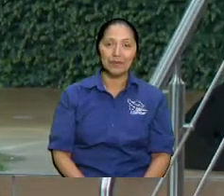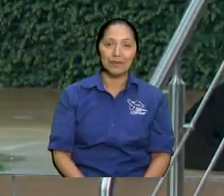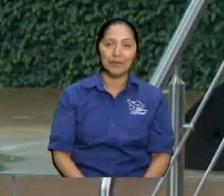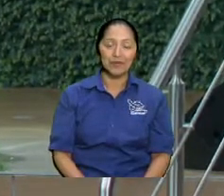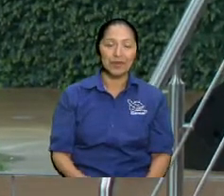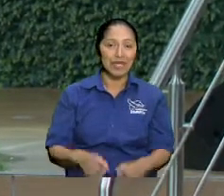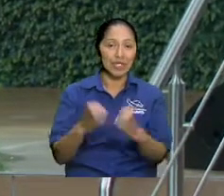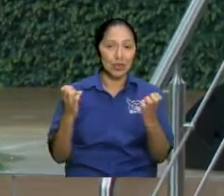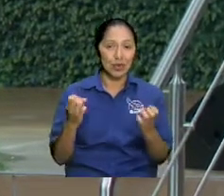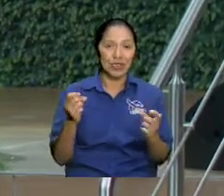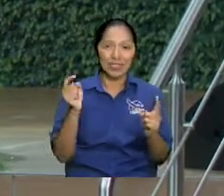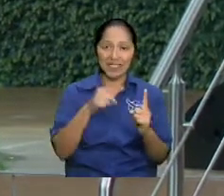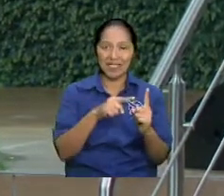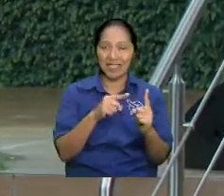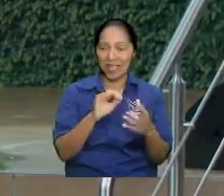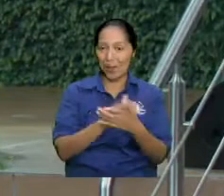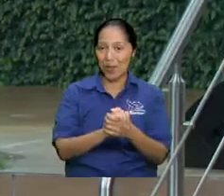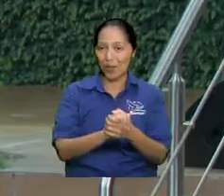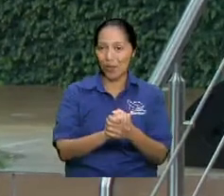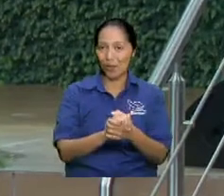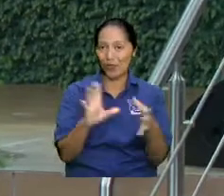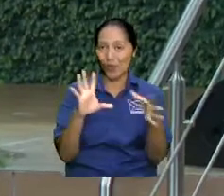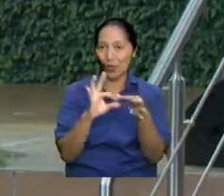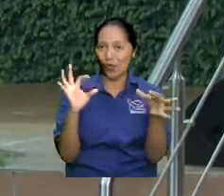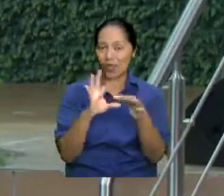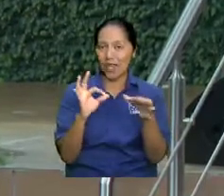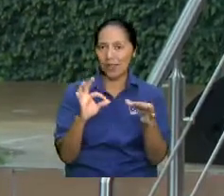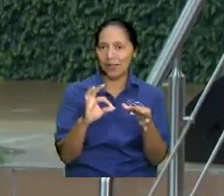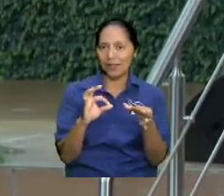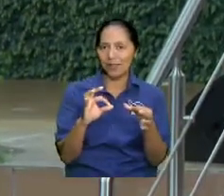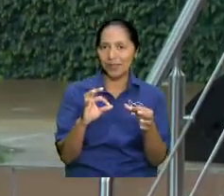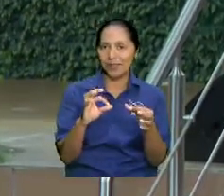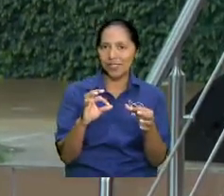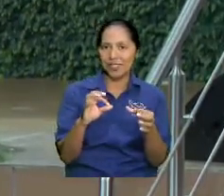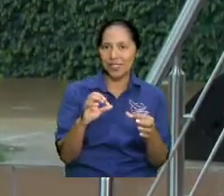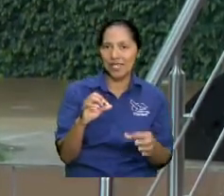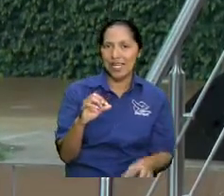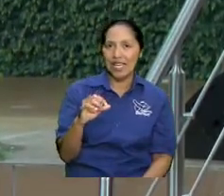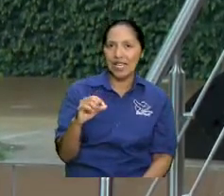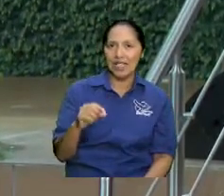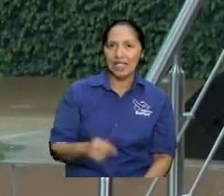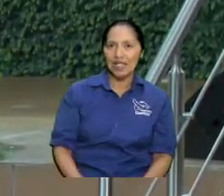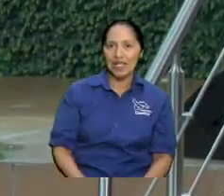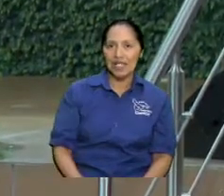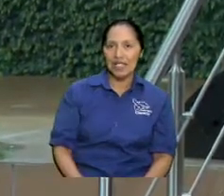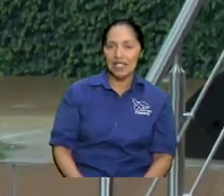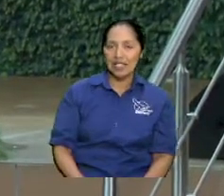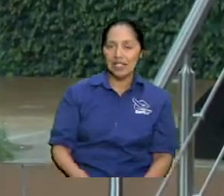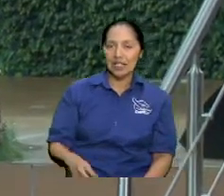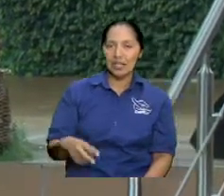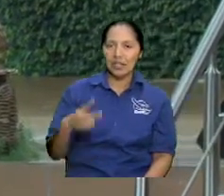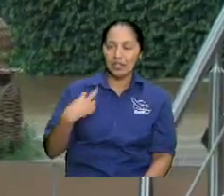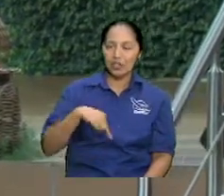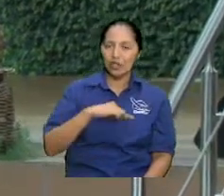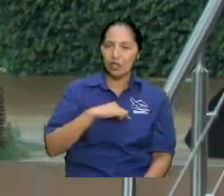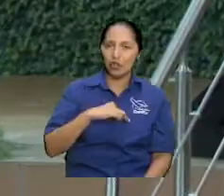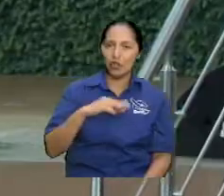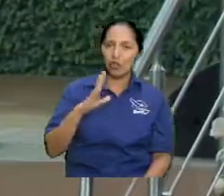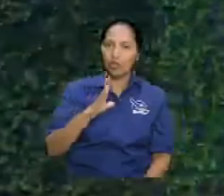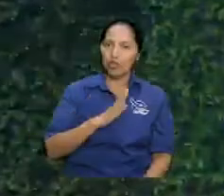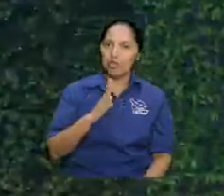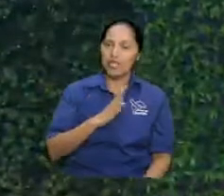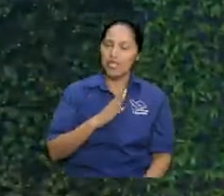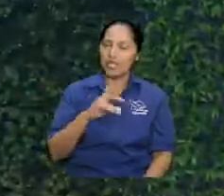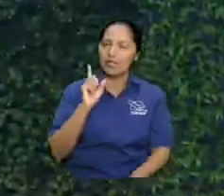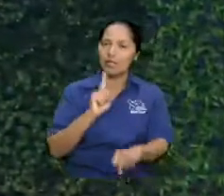entonces él me contaba a veces algunas de sus cosas y me dice, mira, me dice, nosotros pasamos por una etapa, suban chicos, suban.